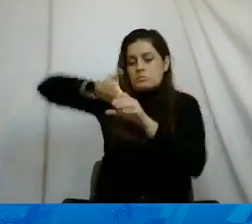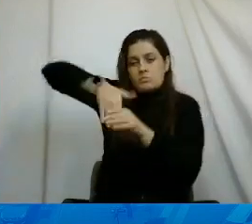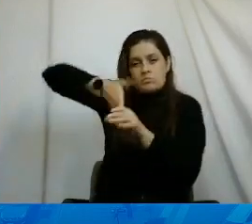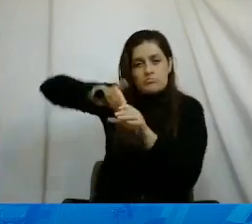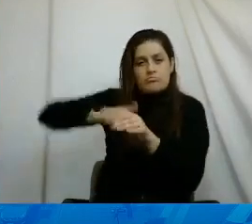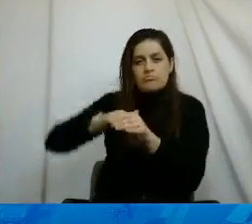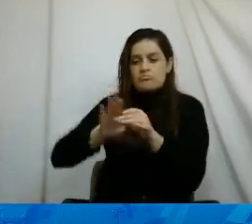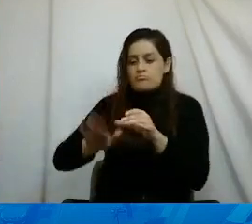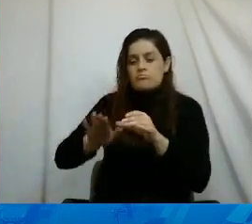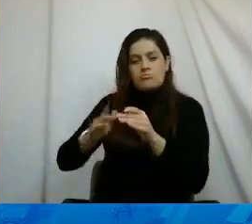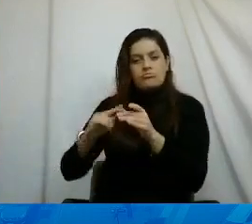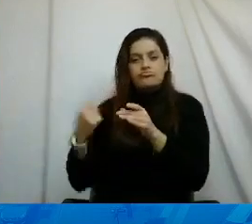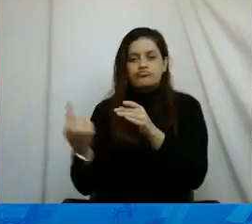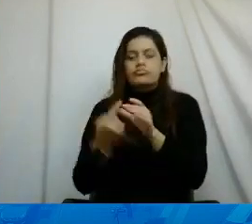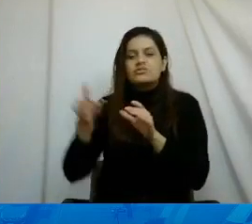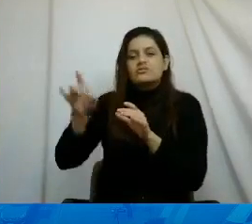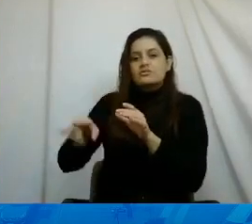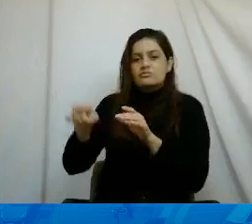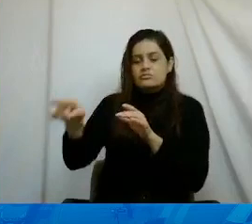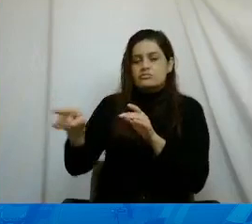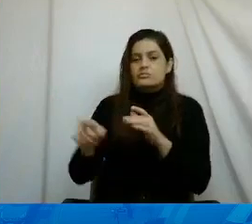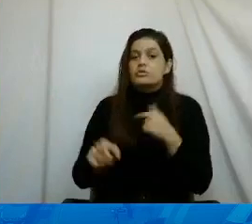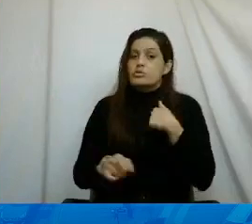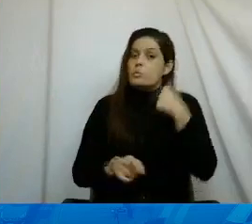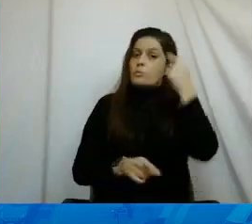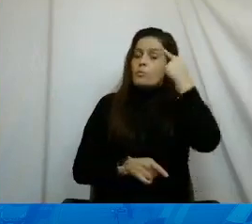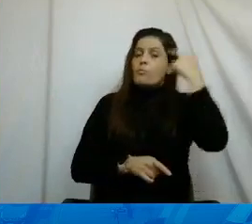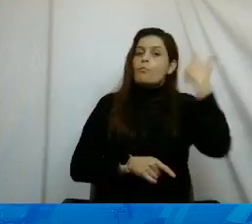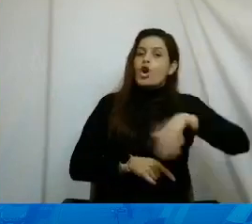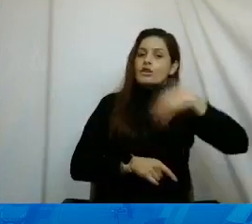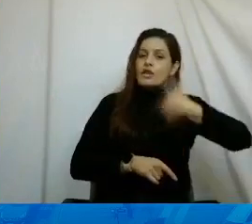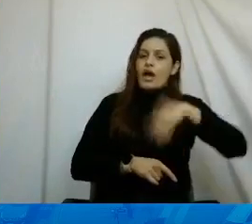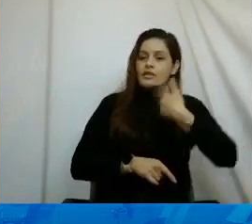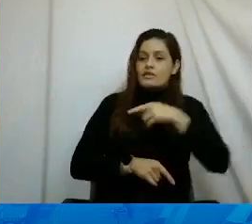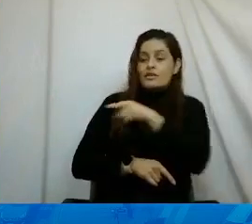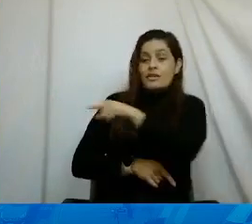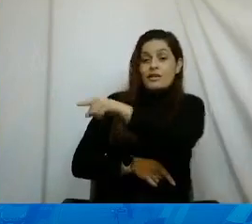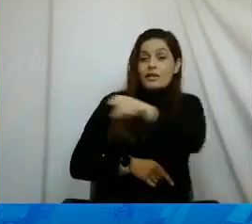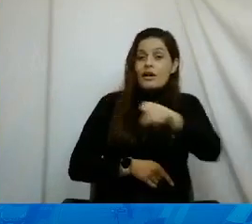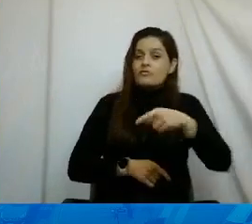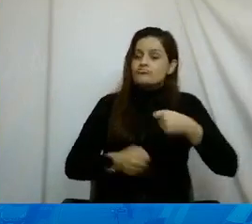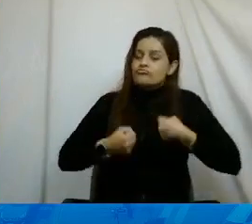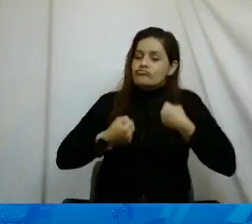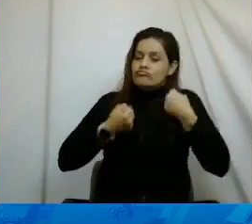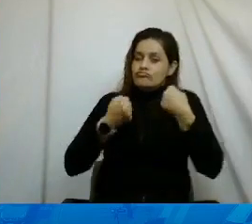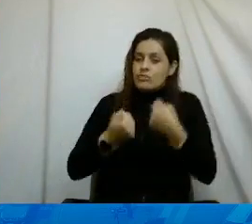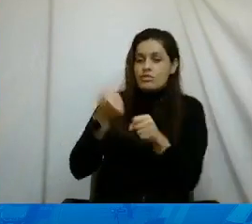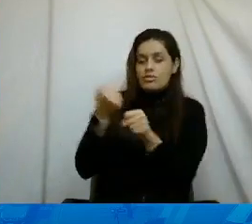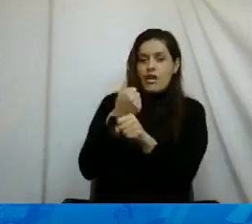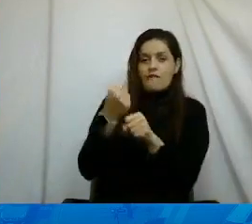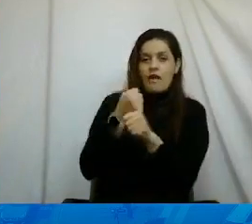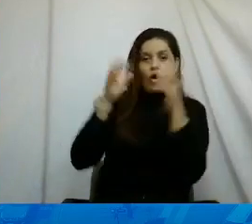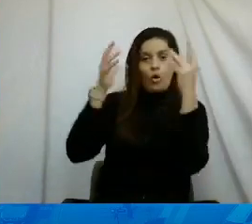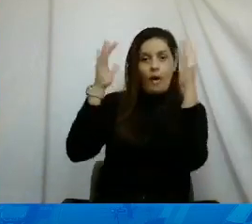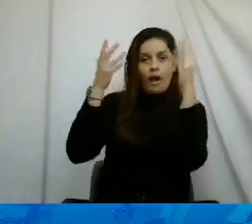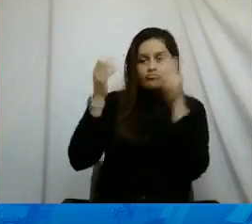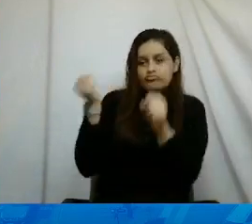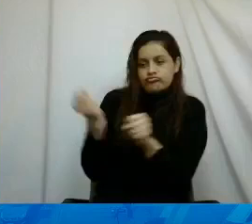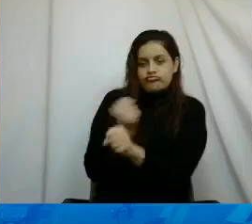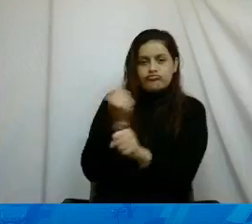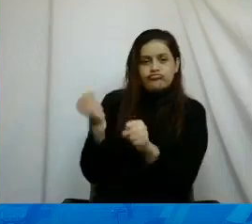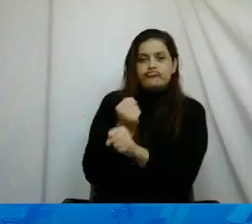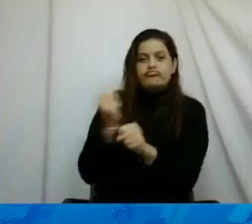algún consejo anterior, me parece muy importante destacar todas las actividades que están